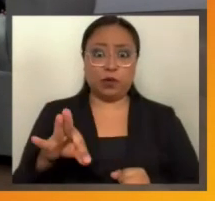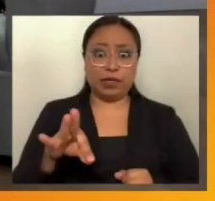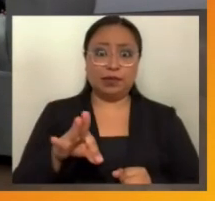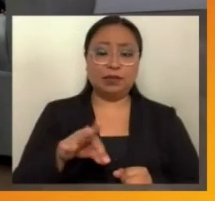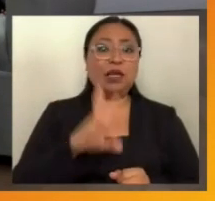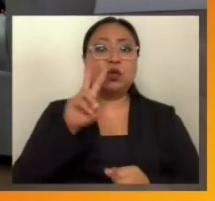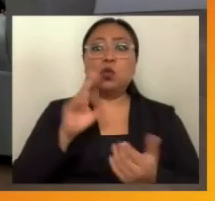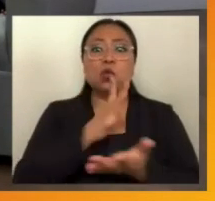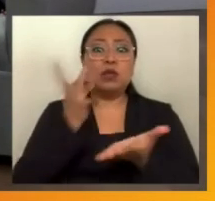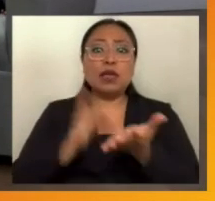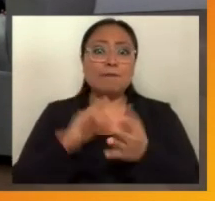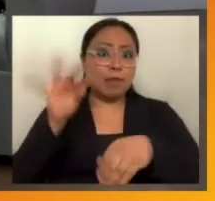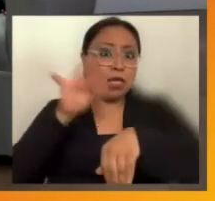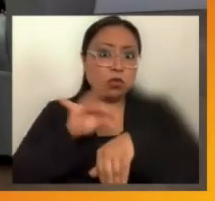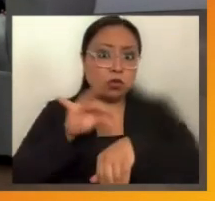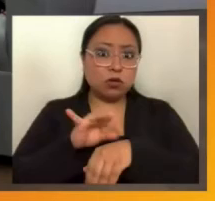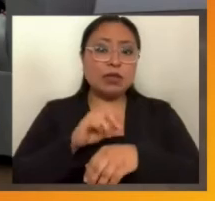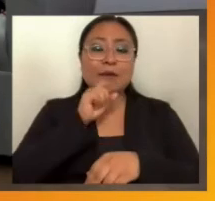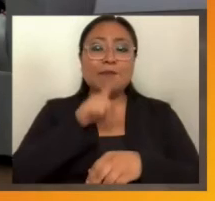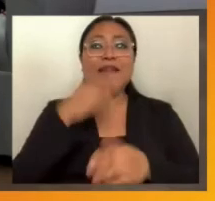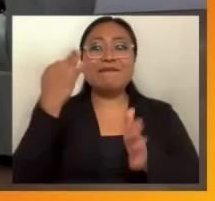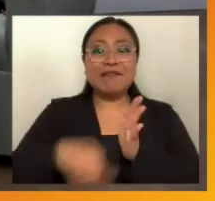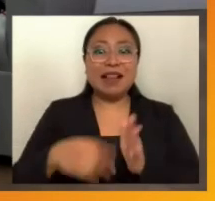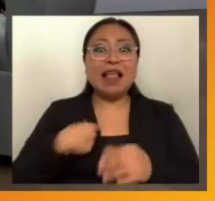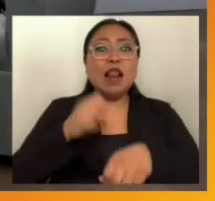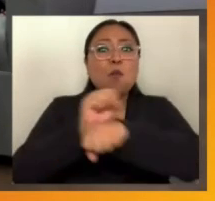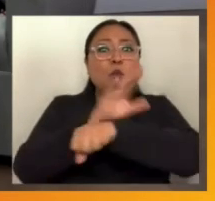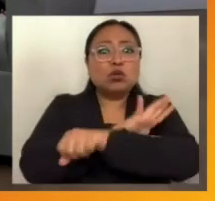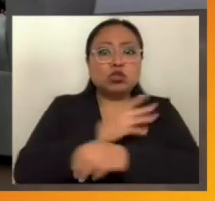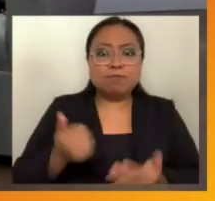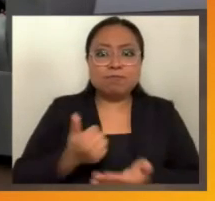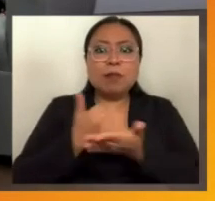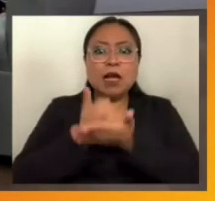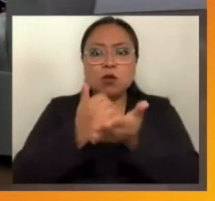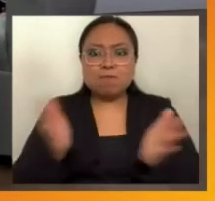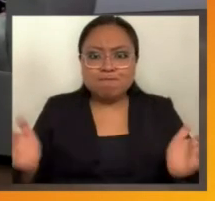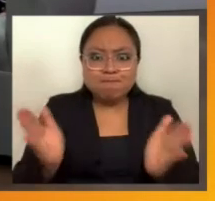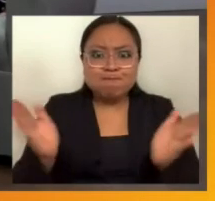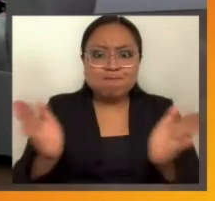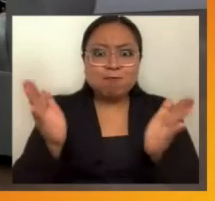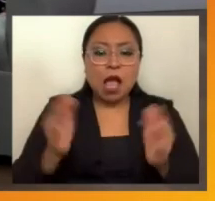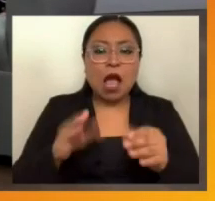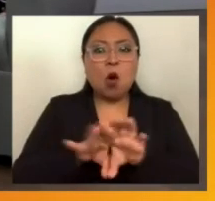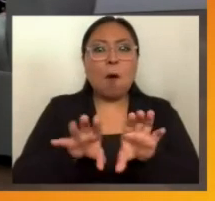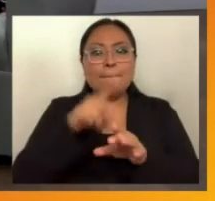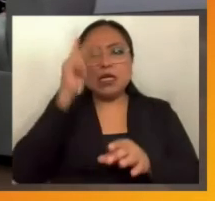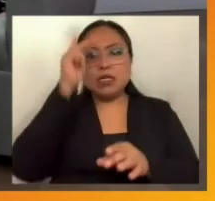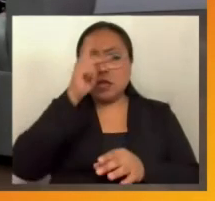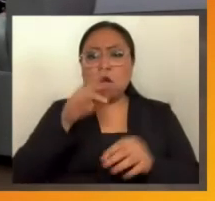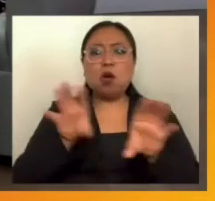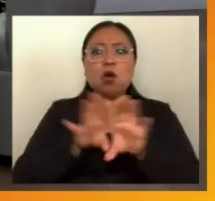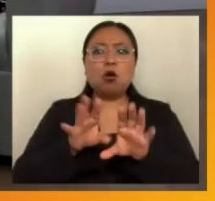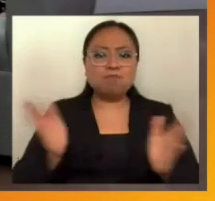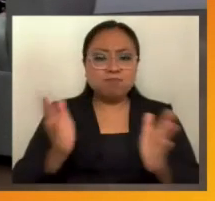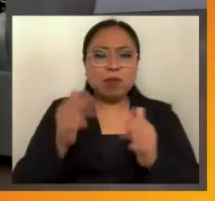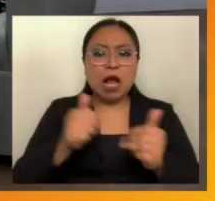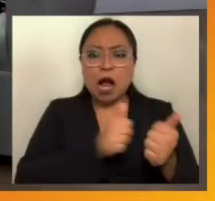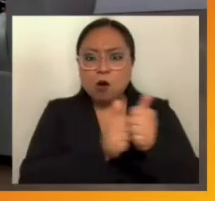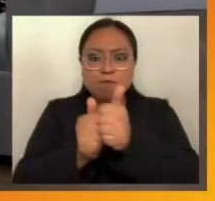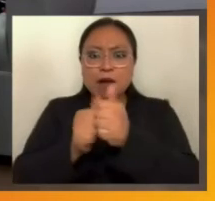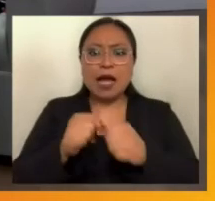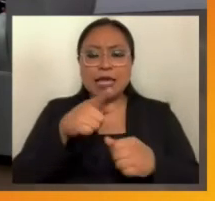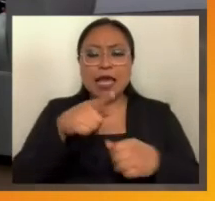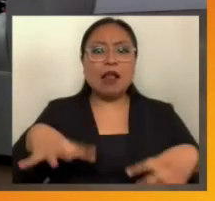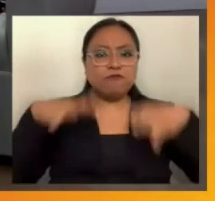yo creo que algo súper importante es toda esta contención emocional que tanto Gala como su hermana hicieron en el proceso con su mamá